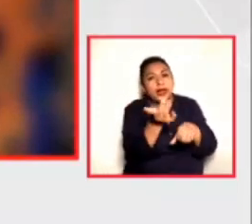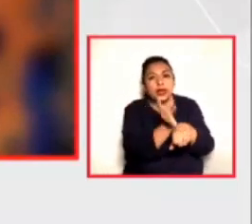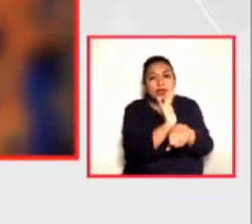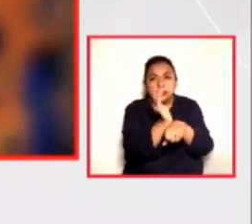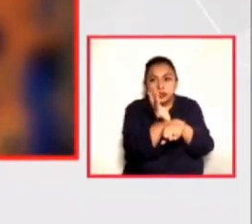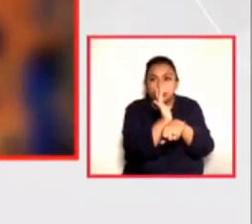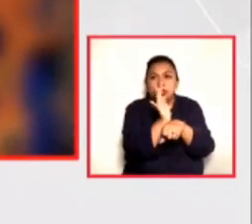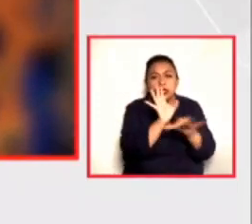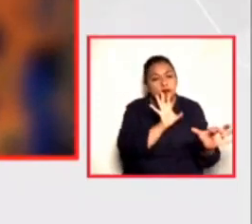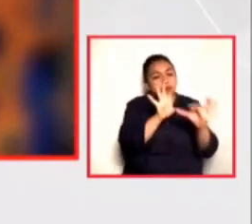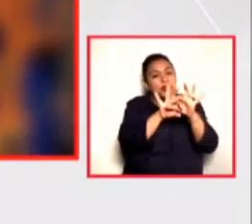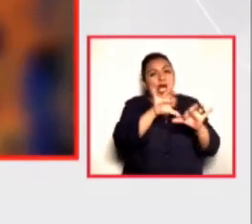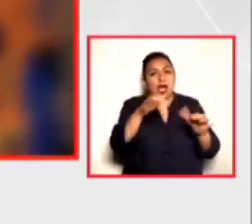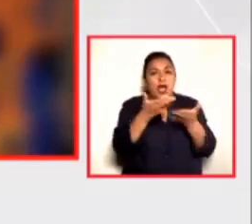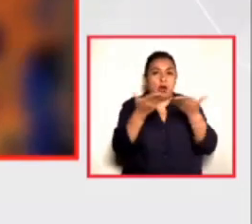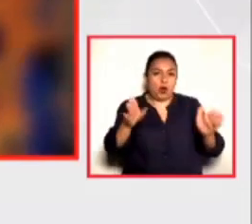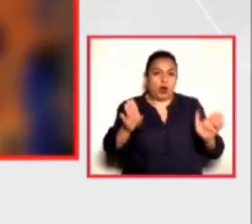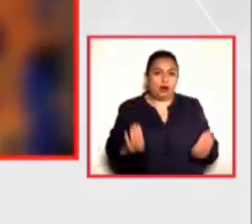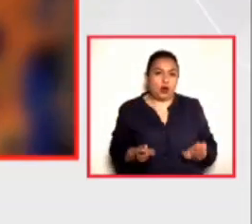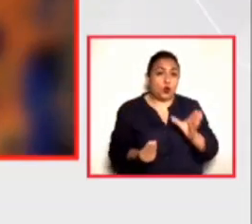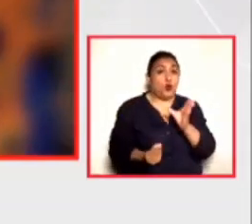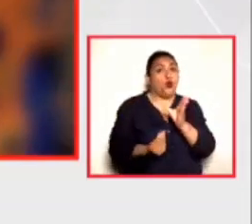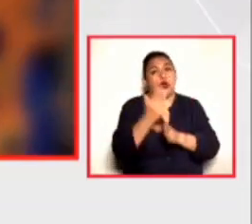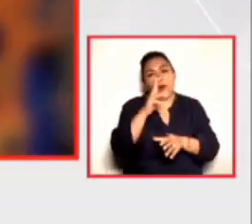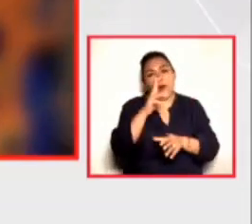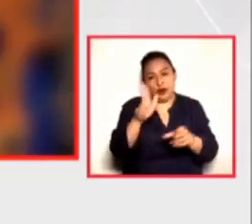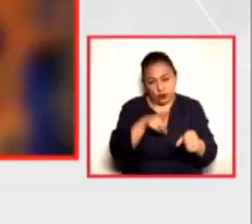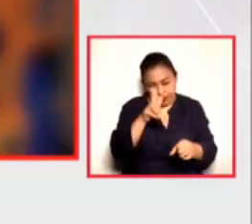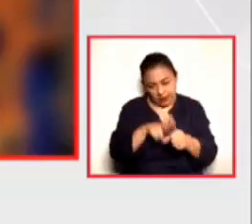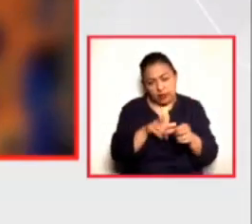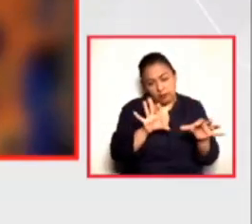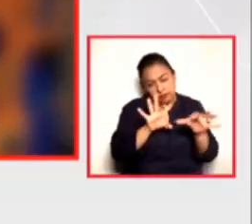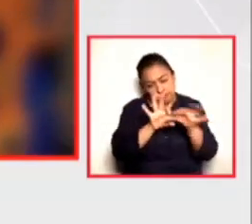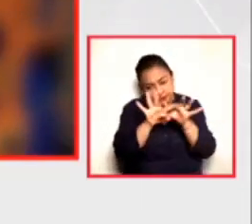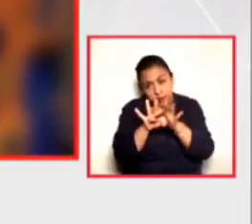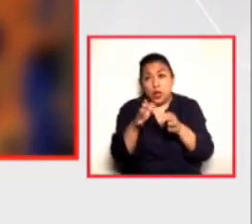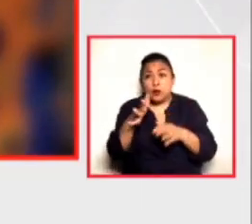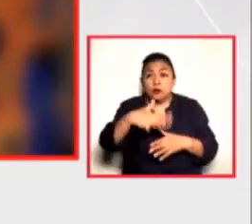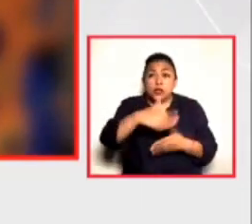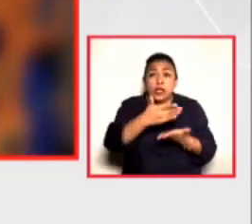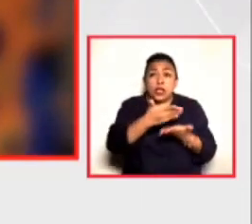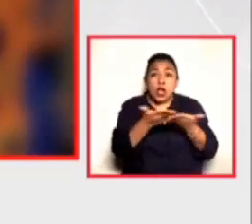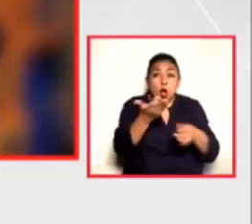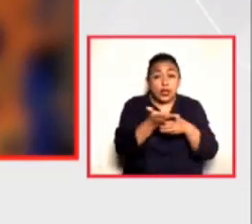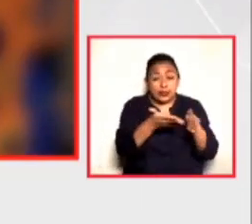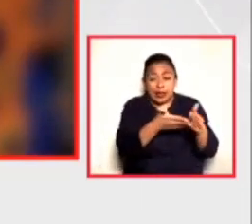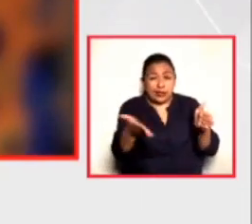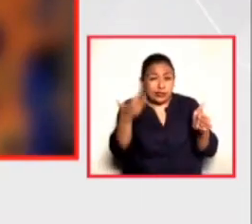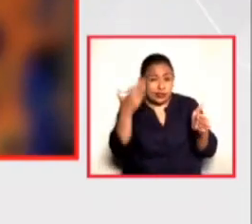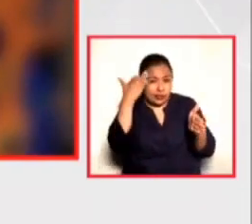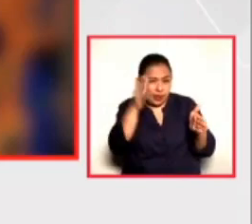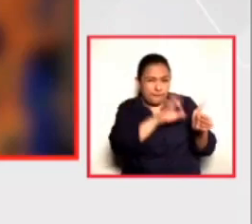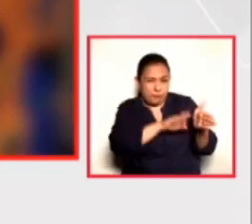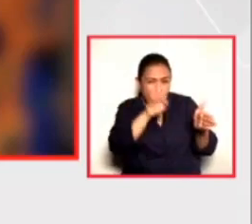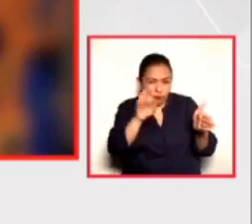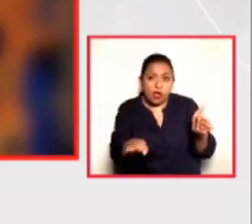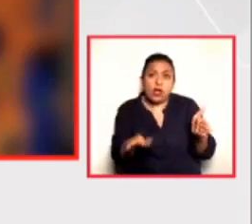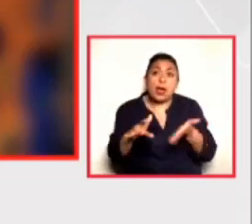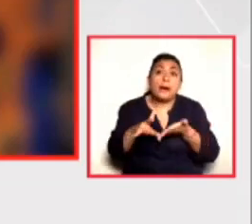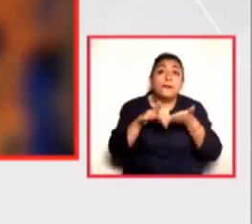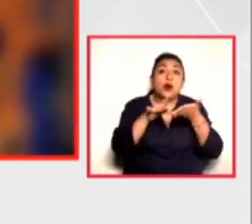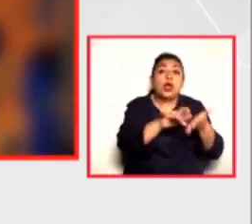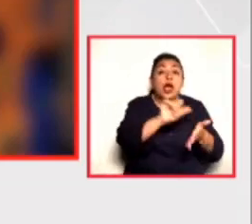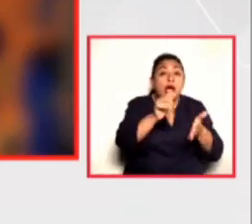acoplándonos a las condiciones de la nueva normalidad. Buscando un poco ahorita en estas fechas también apoyar en la reactivación